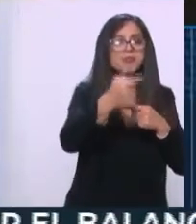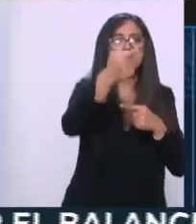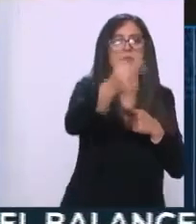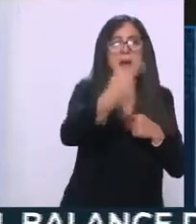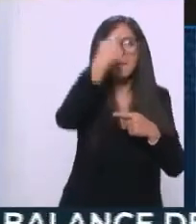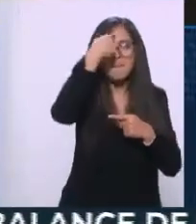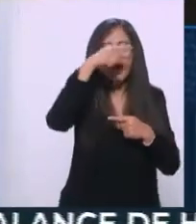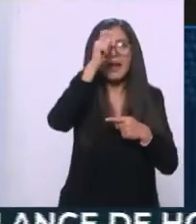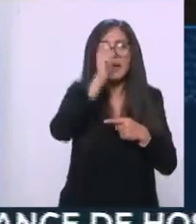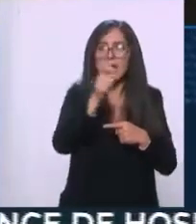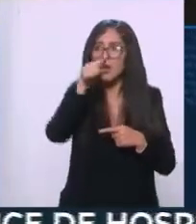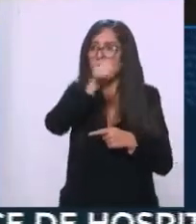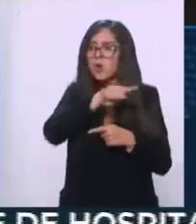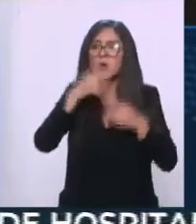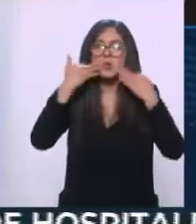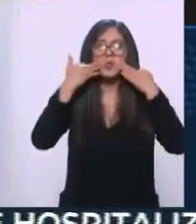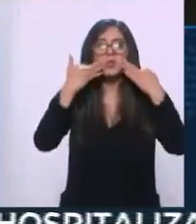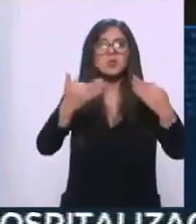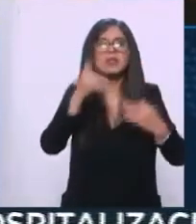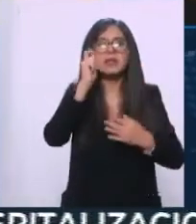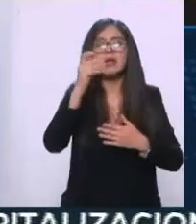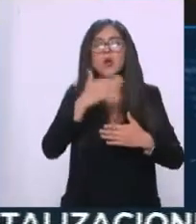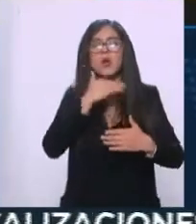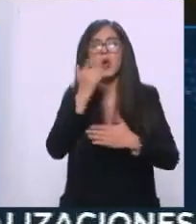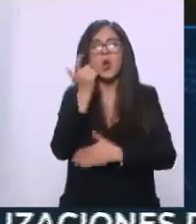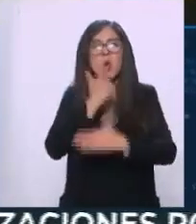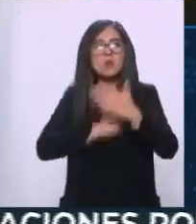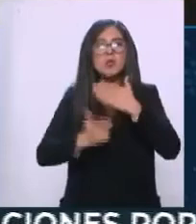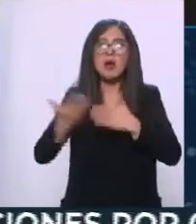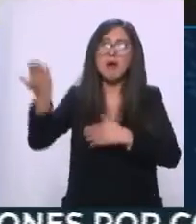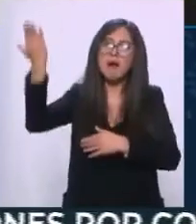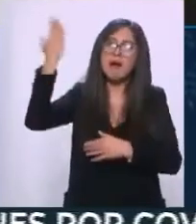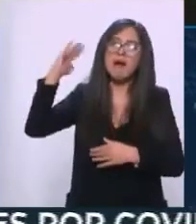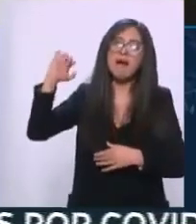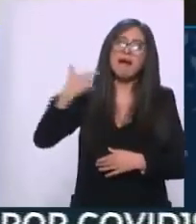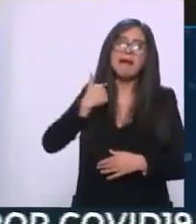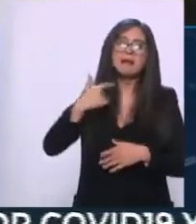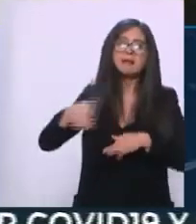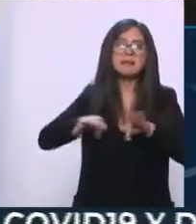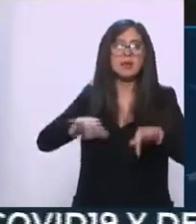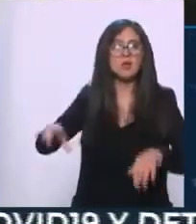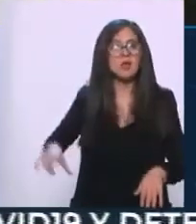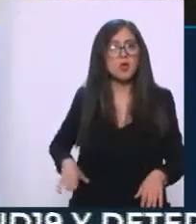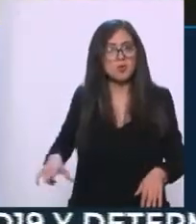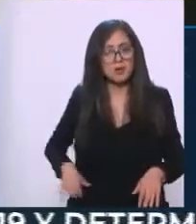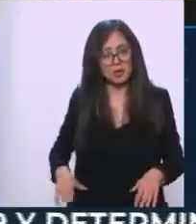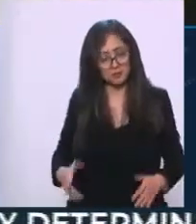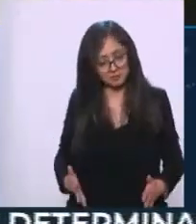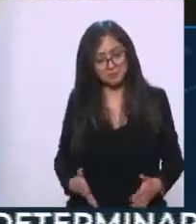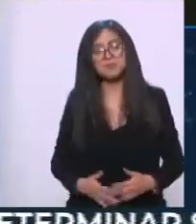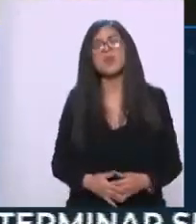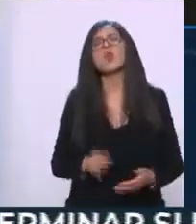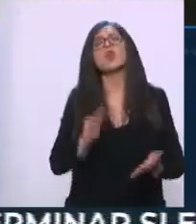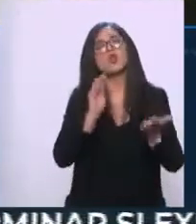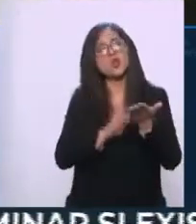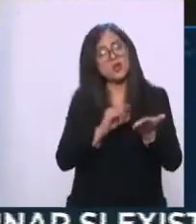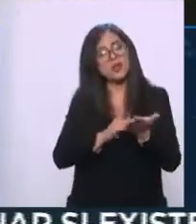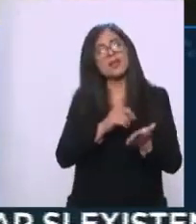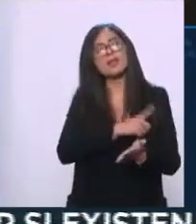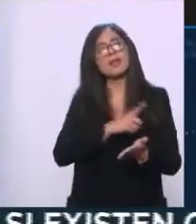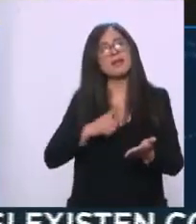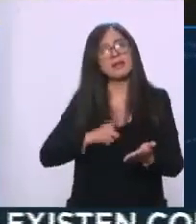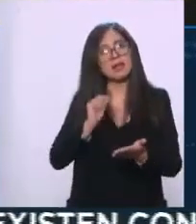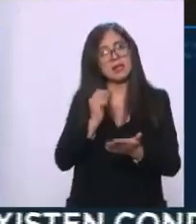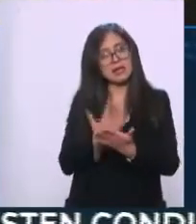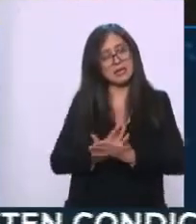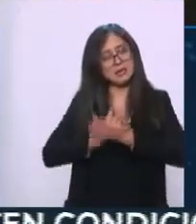al país en las últimas administraciones. Entonces, todavía, ¿no?, hay que esperar un poco cómo es que se